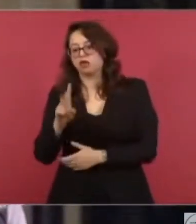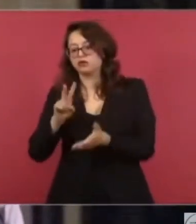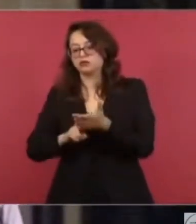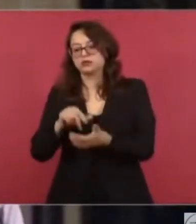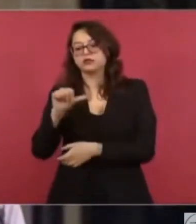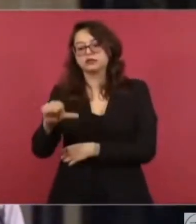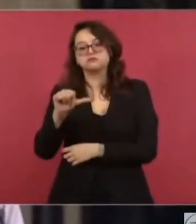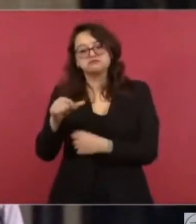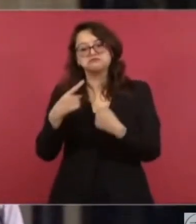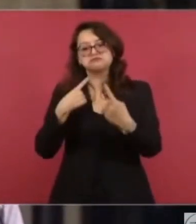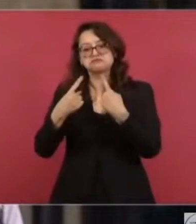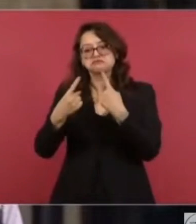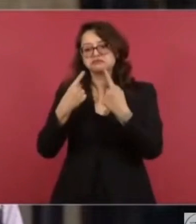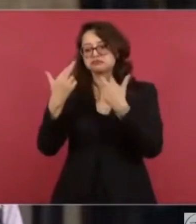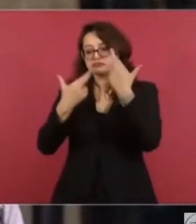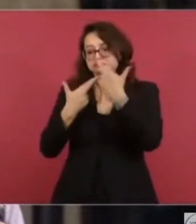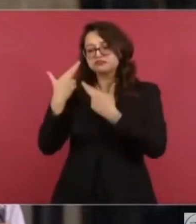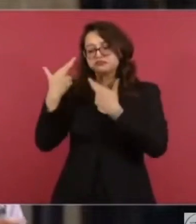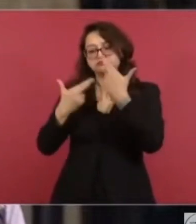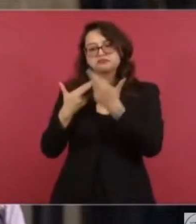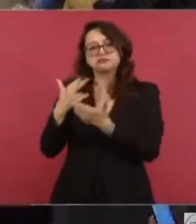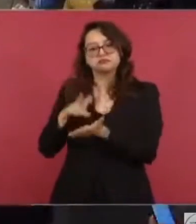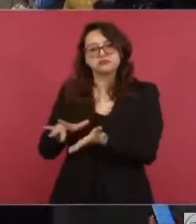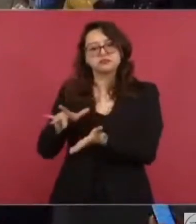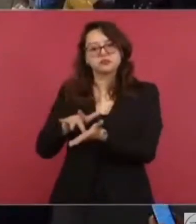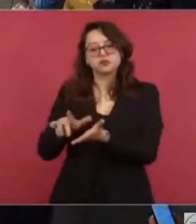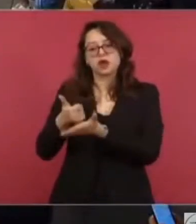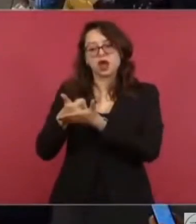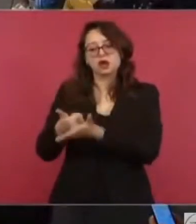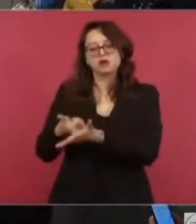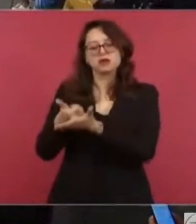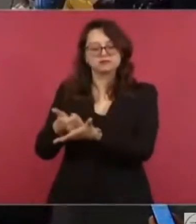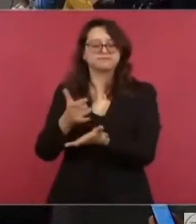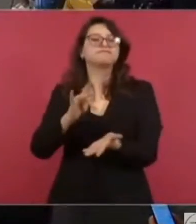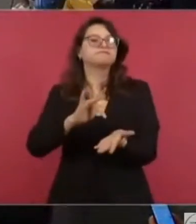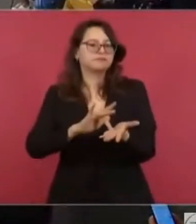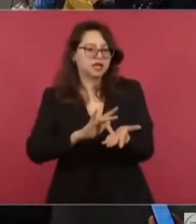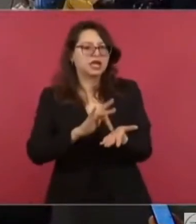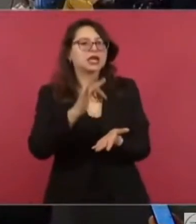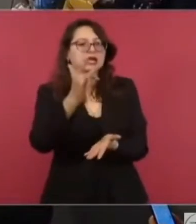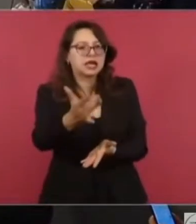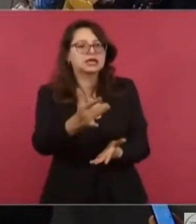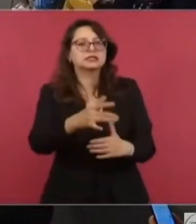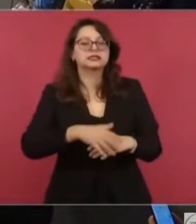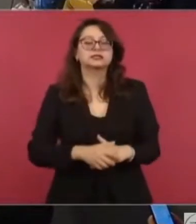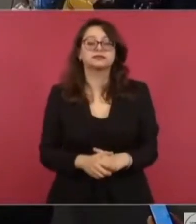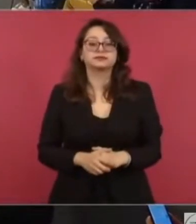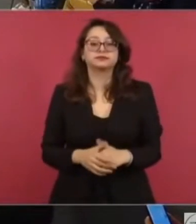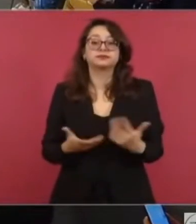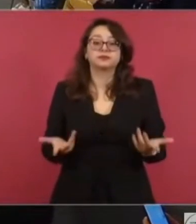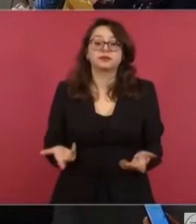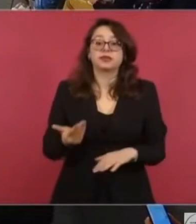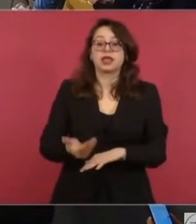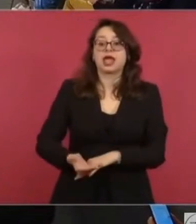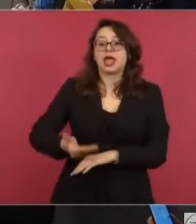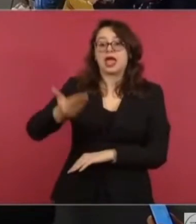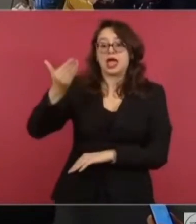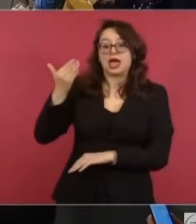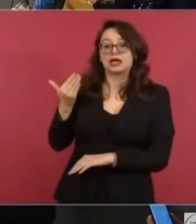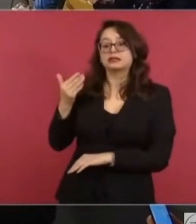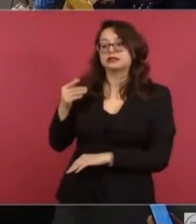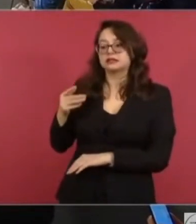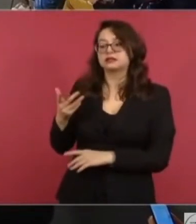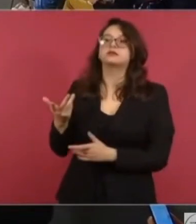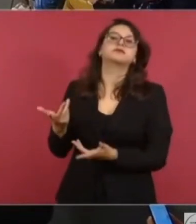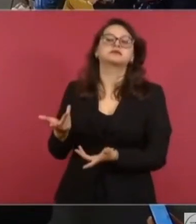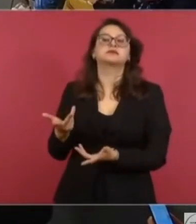2014-2016 y, como es de su conocimiento, en sexenios anteriores intentaron entregar a la Comisión Federal de Electricidad a